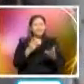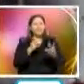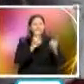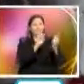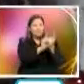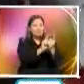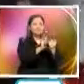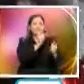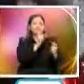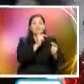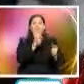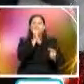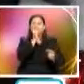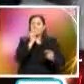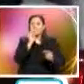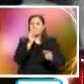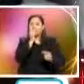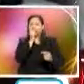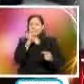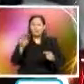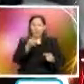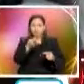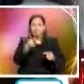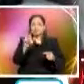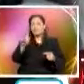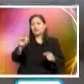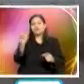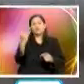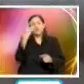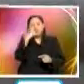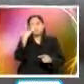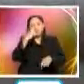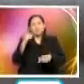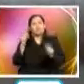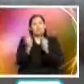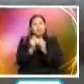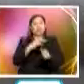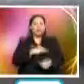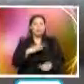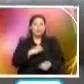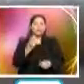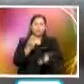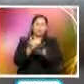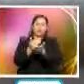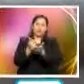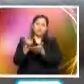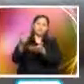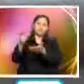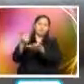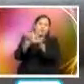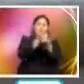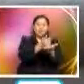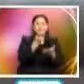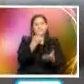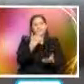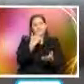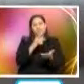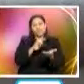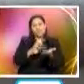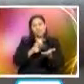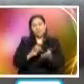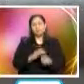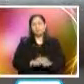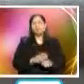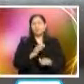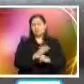relación de papá con papá, ¿no? Que está viviendo lo mismo las 24 horas al día. Entonces eso nos ha ayudado mucho. La verdad es que hemos tenido cosas muy buenas. Como te decía,